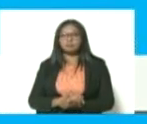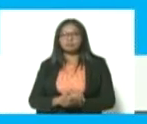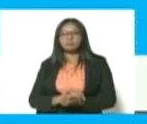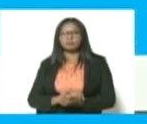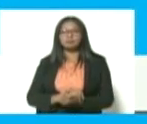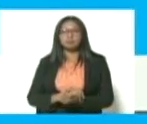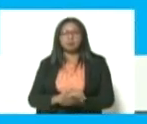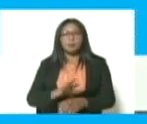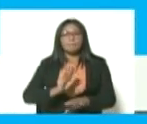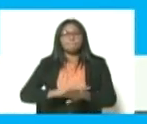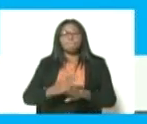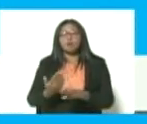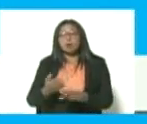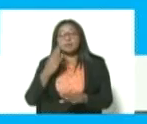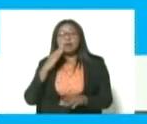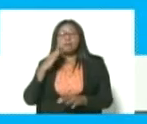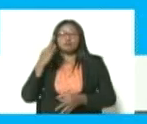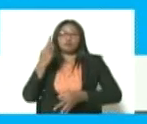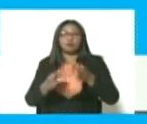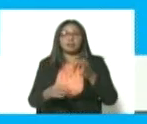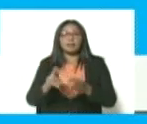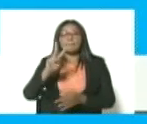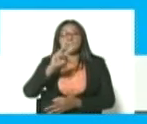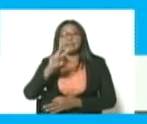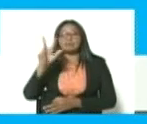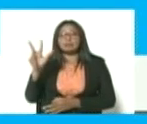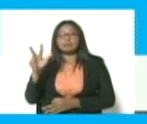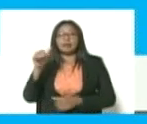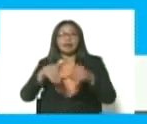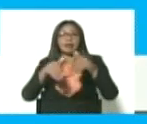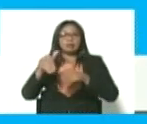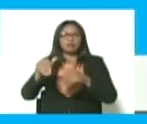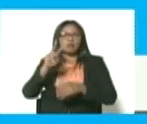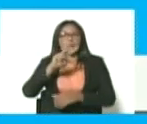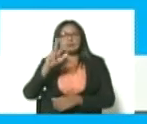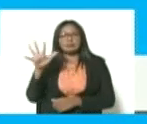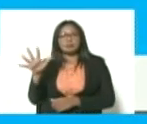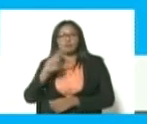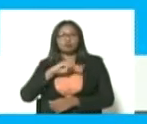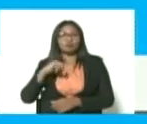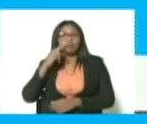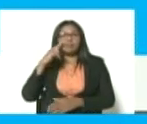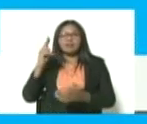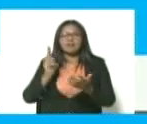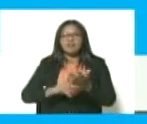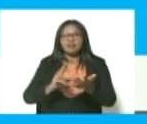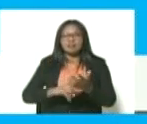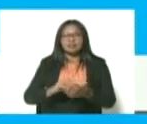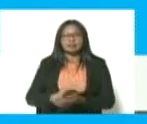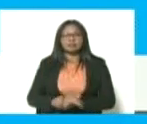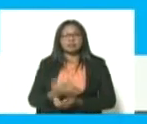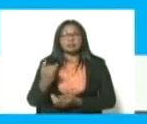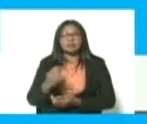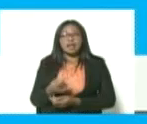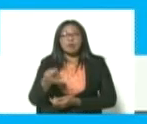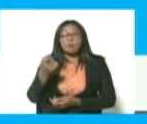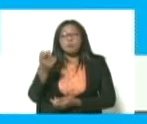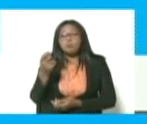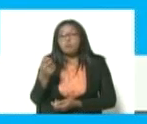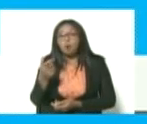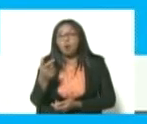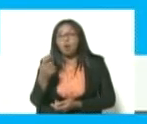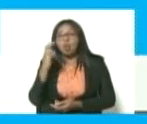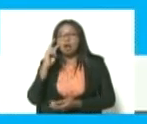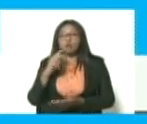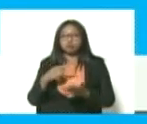No por casualidad hemos ganado 23 elecciones de 25. Somos una realidad. Y si hay un poquito de sensatez en el